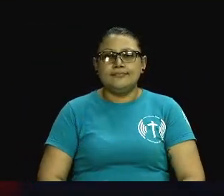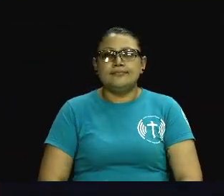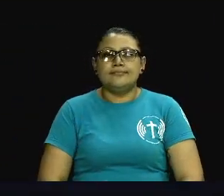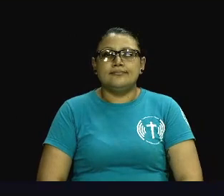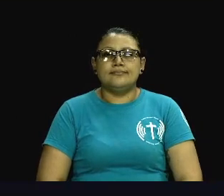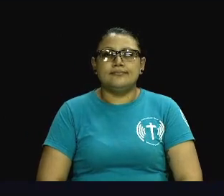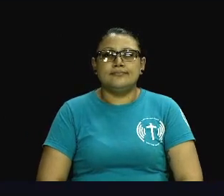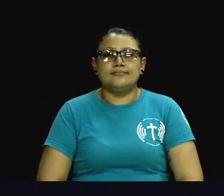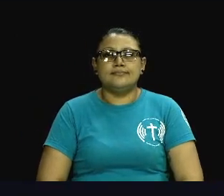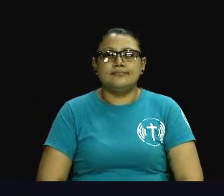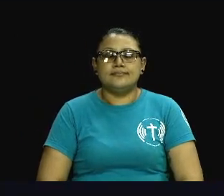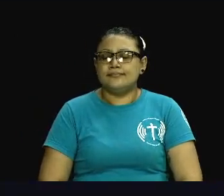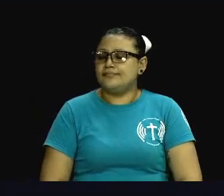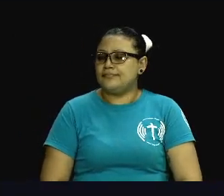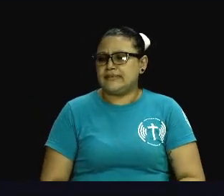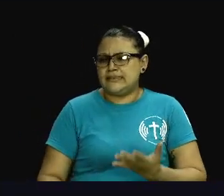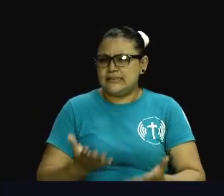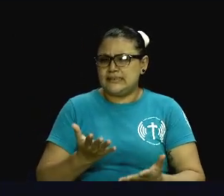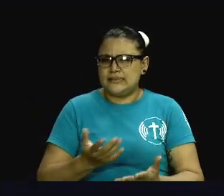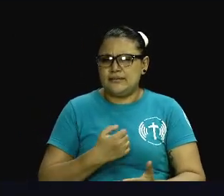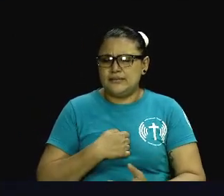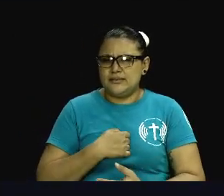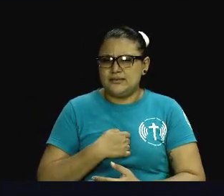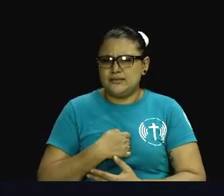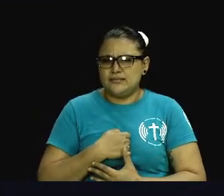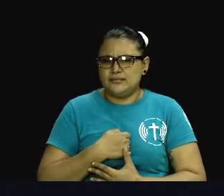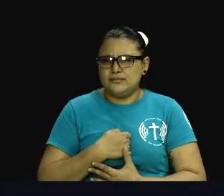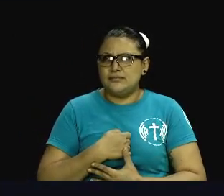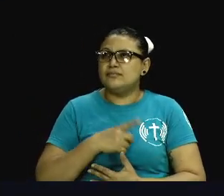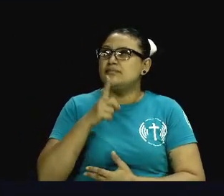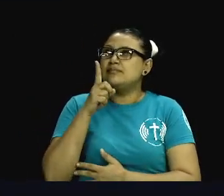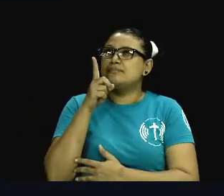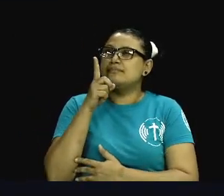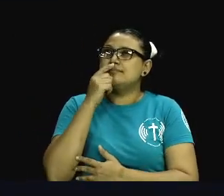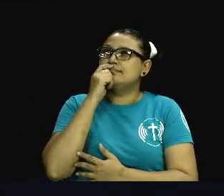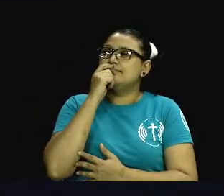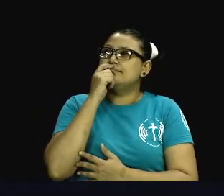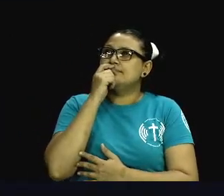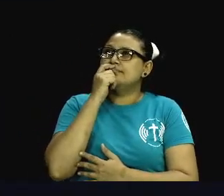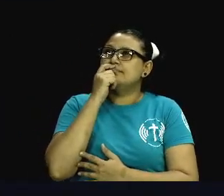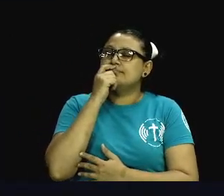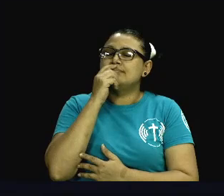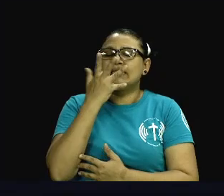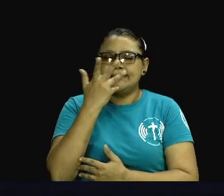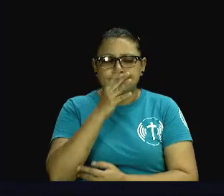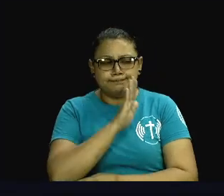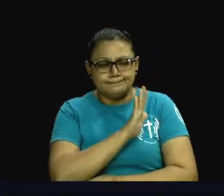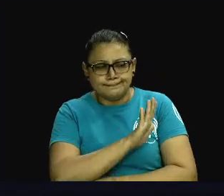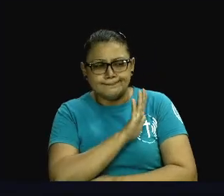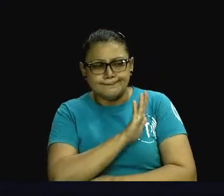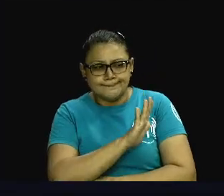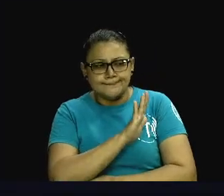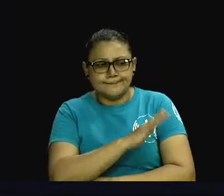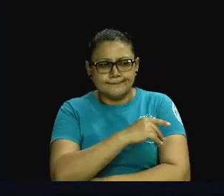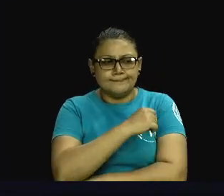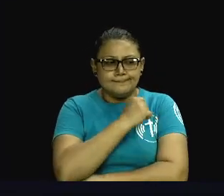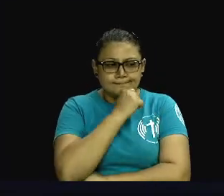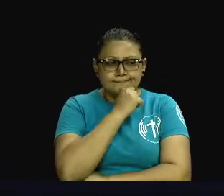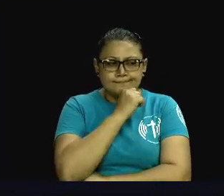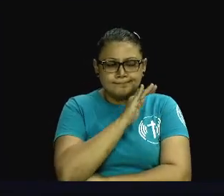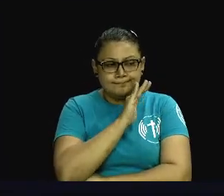como mucha bulla vamos a hacer nosotros y saber qué dice el señor ahí arriba pero a ti